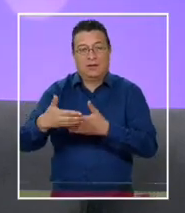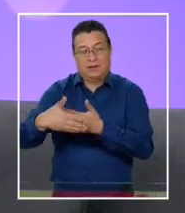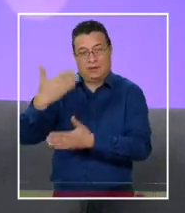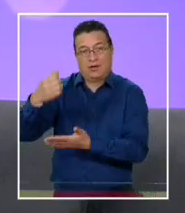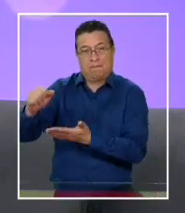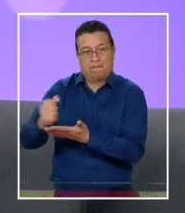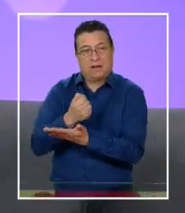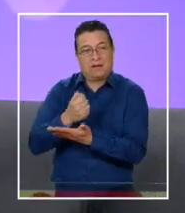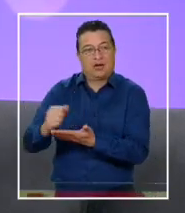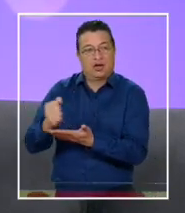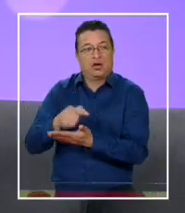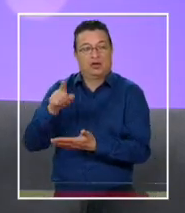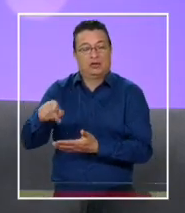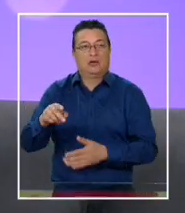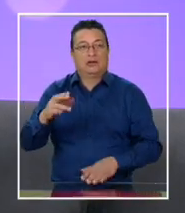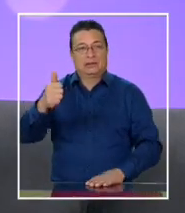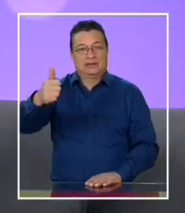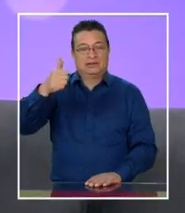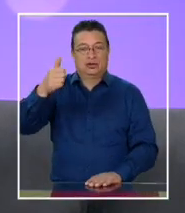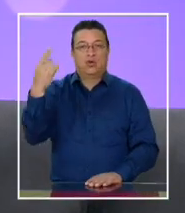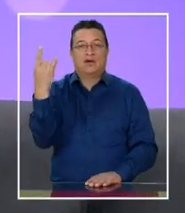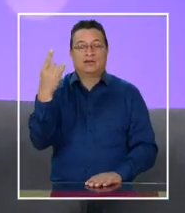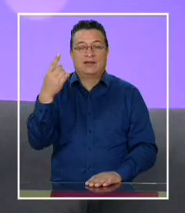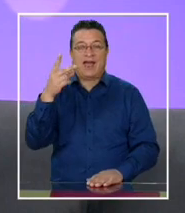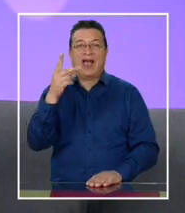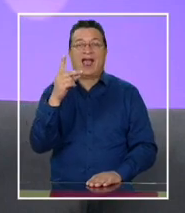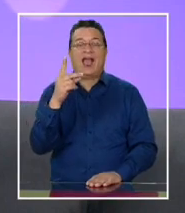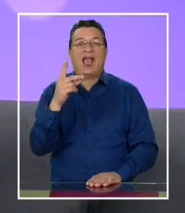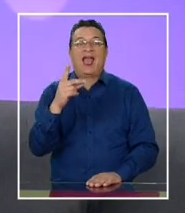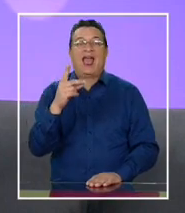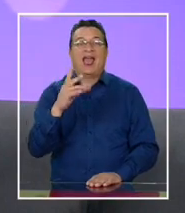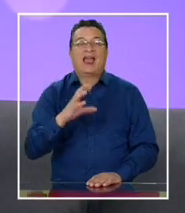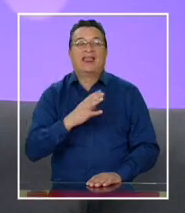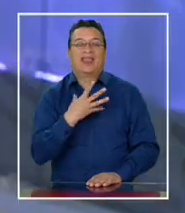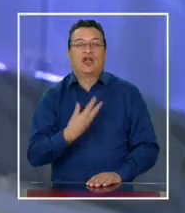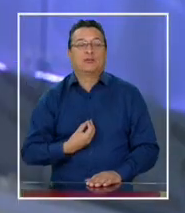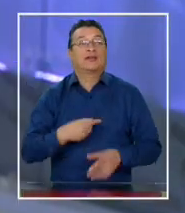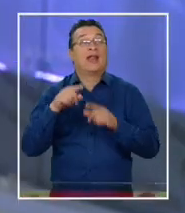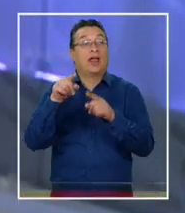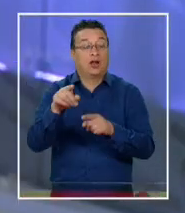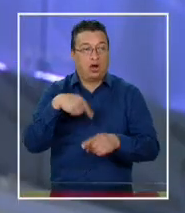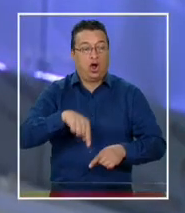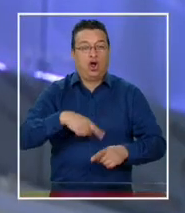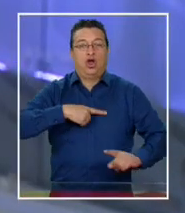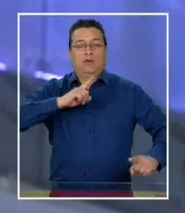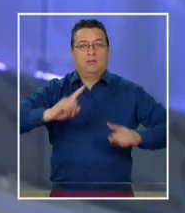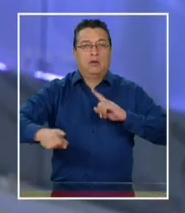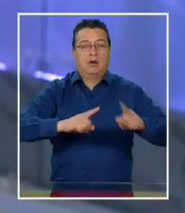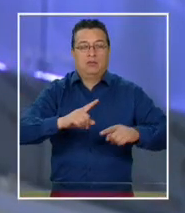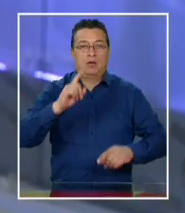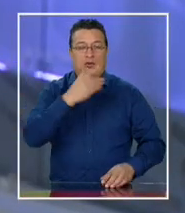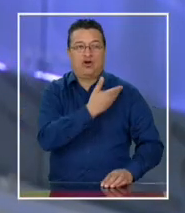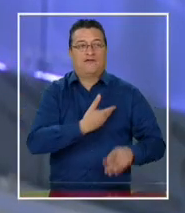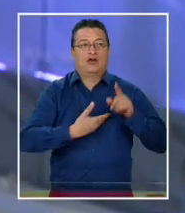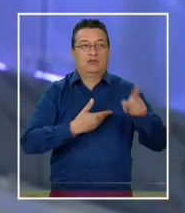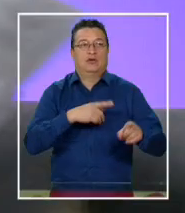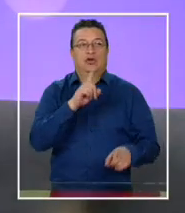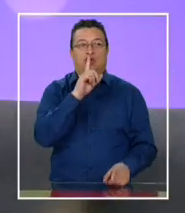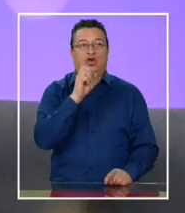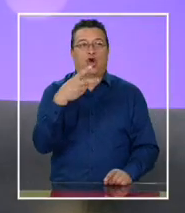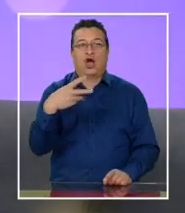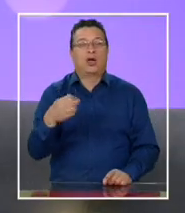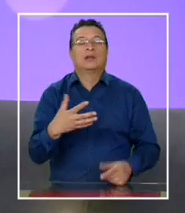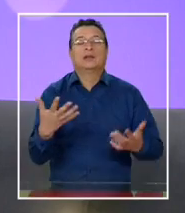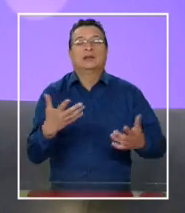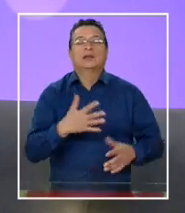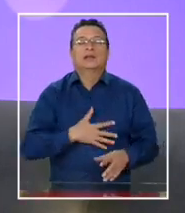y rector de la Universidad de portales dice hoy Realmente está gobernando toda Qué le